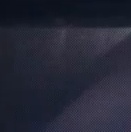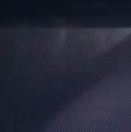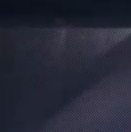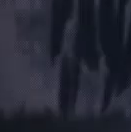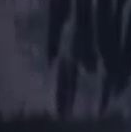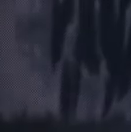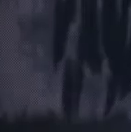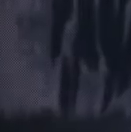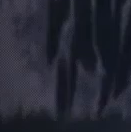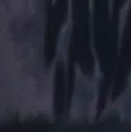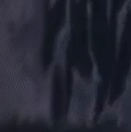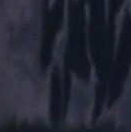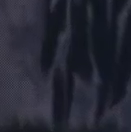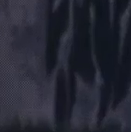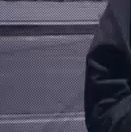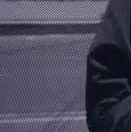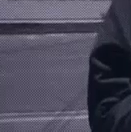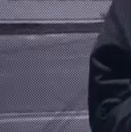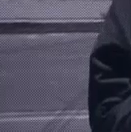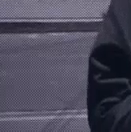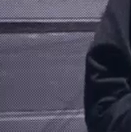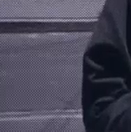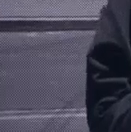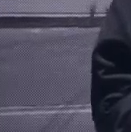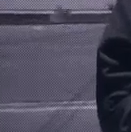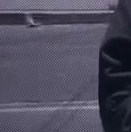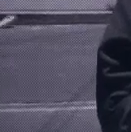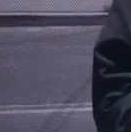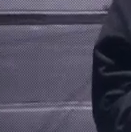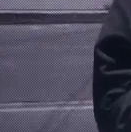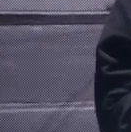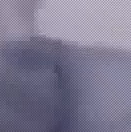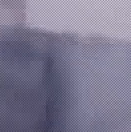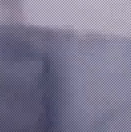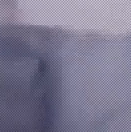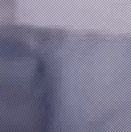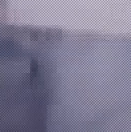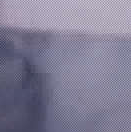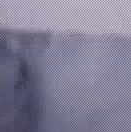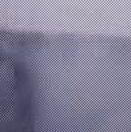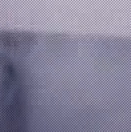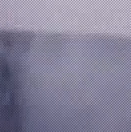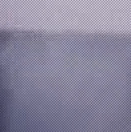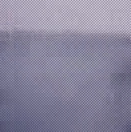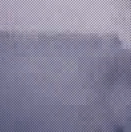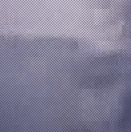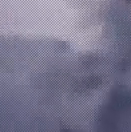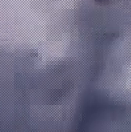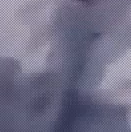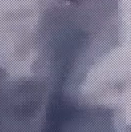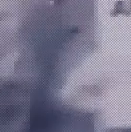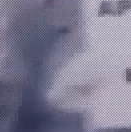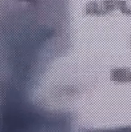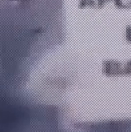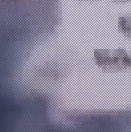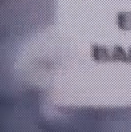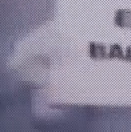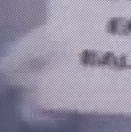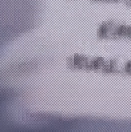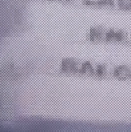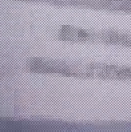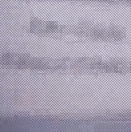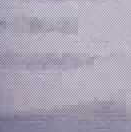con pasión. Son nuestros ángeles, blancos ángeles,